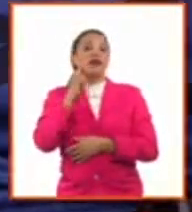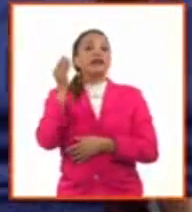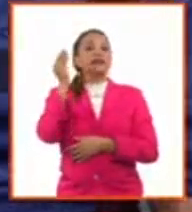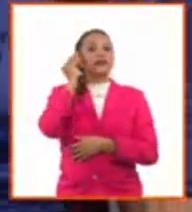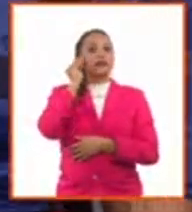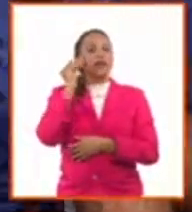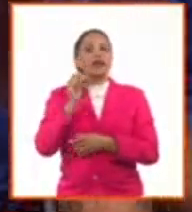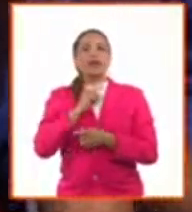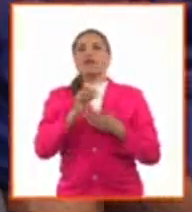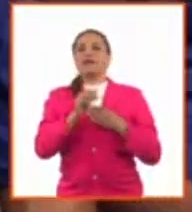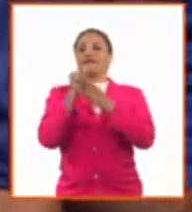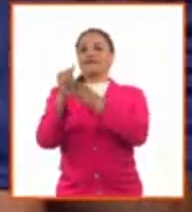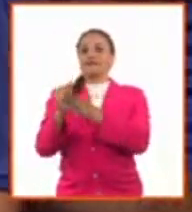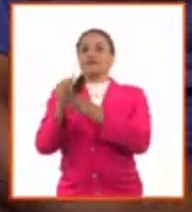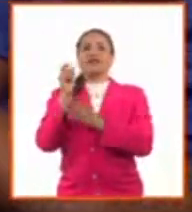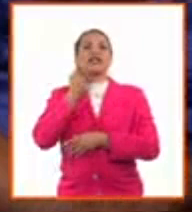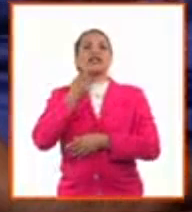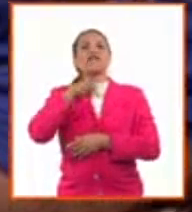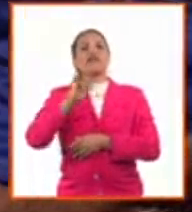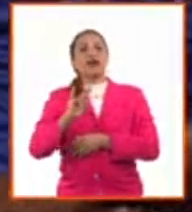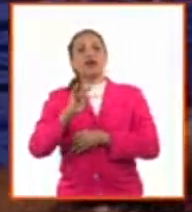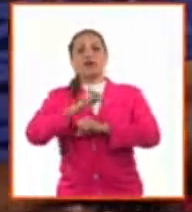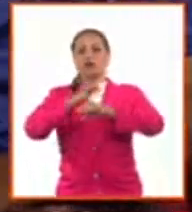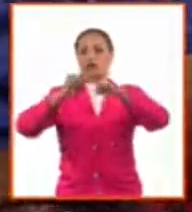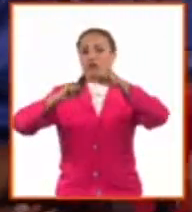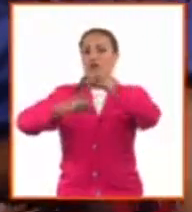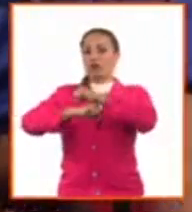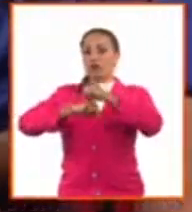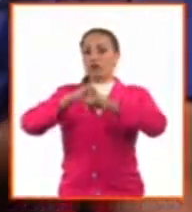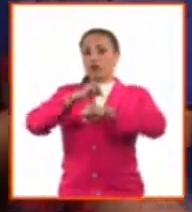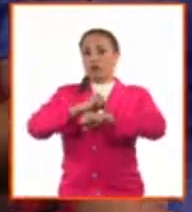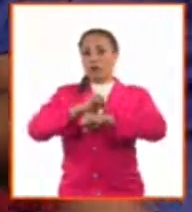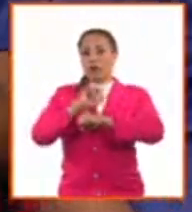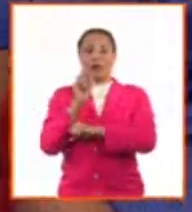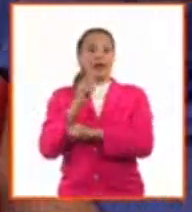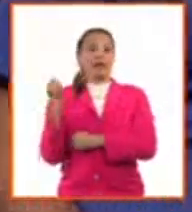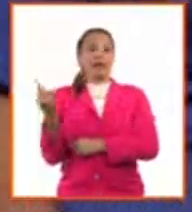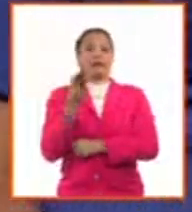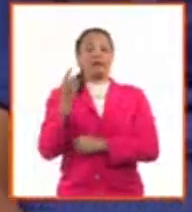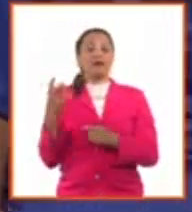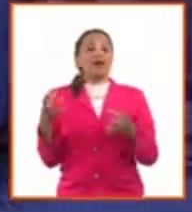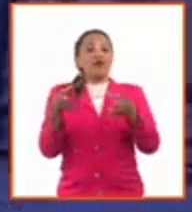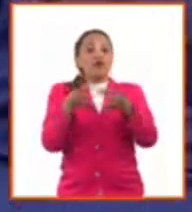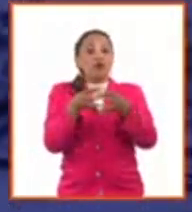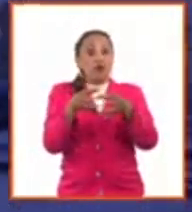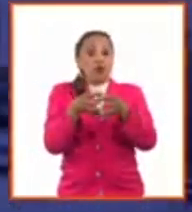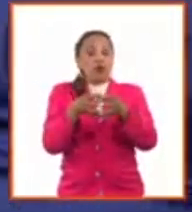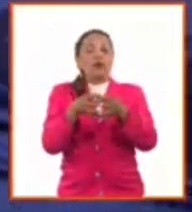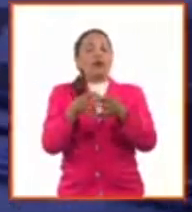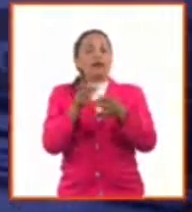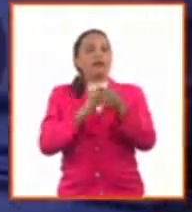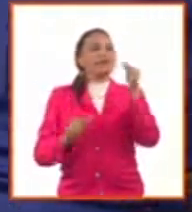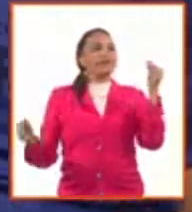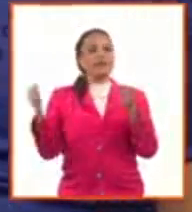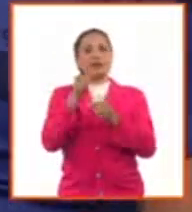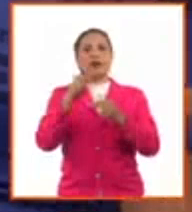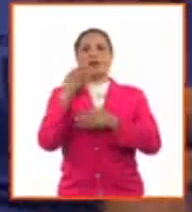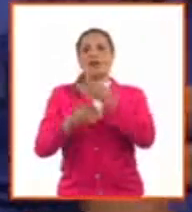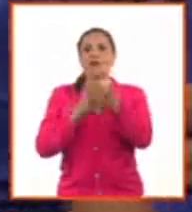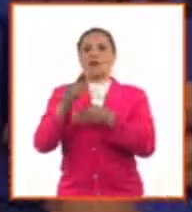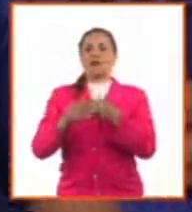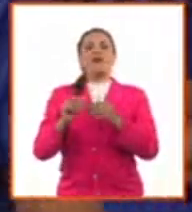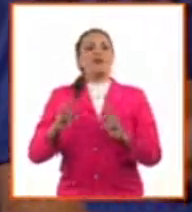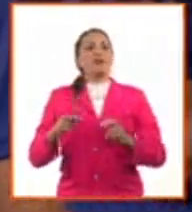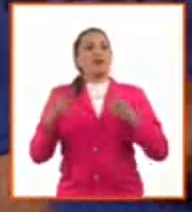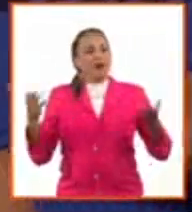protagonismo de la FEU en sus estructuras. La masa toda es la protagonista real de nuestros procesos. Por tanto, hay